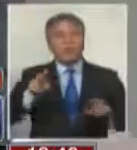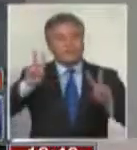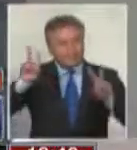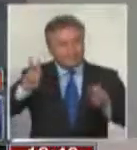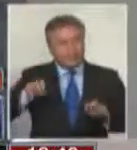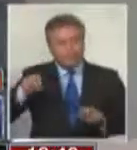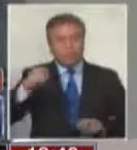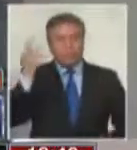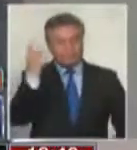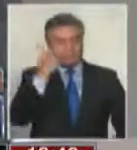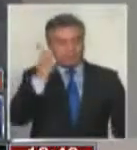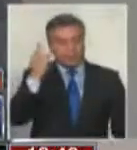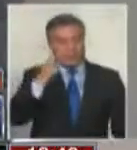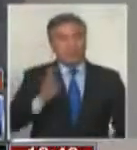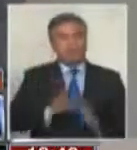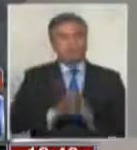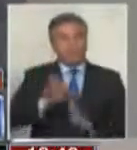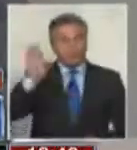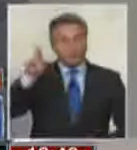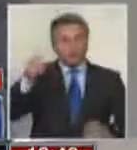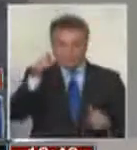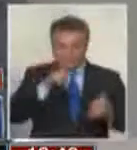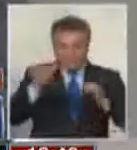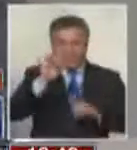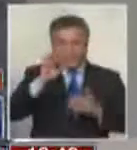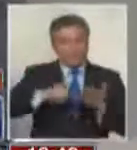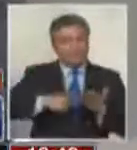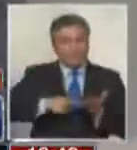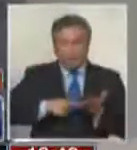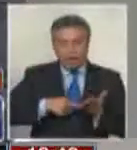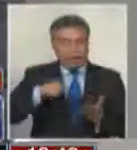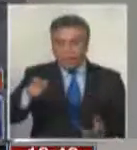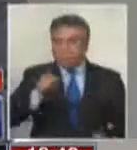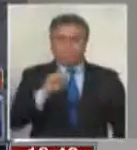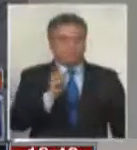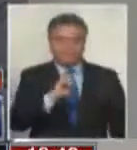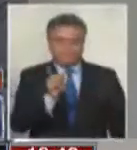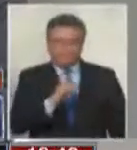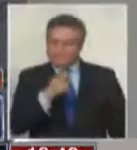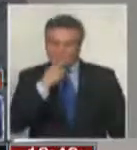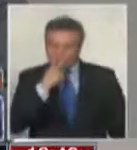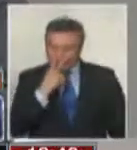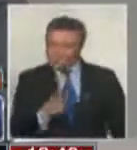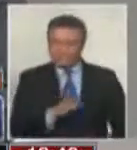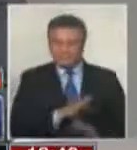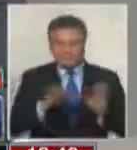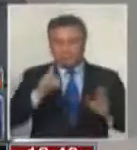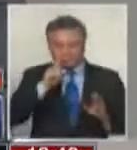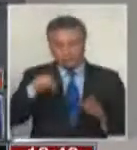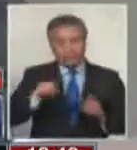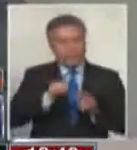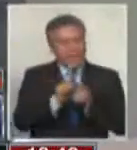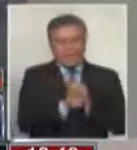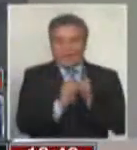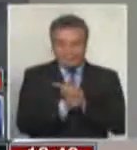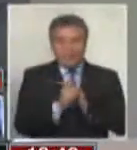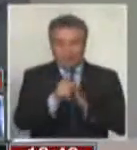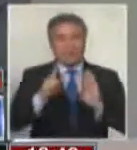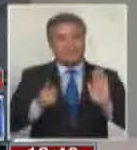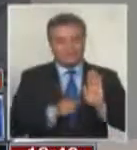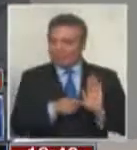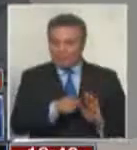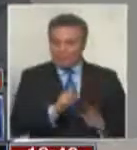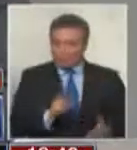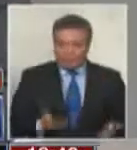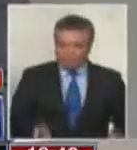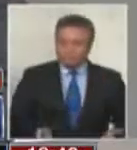de ciencia y tecnología no se ve reflejado creo yo que haya habido aquí reforma tributaria porque